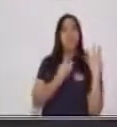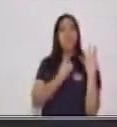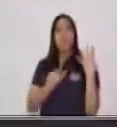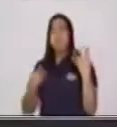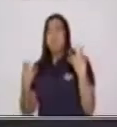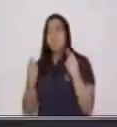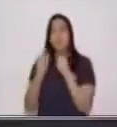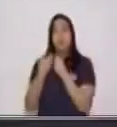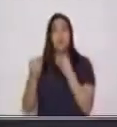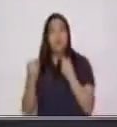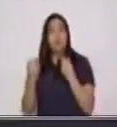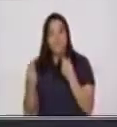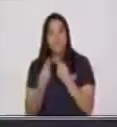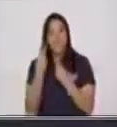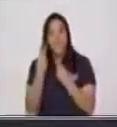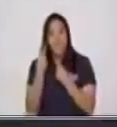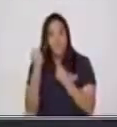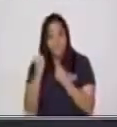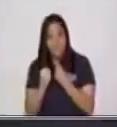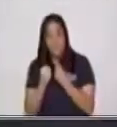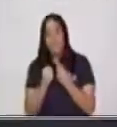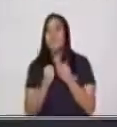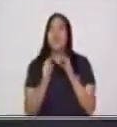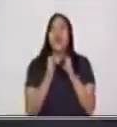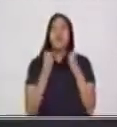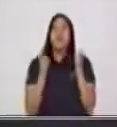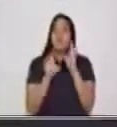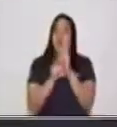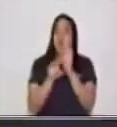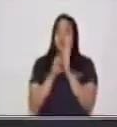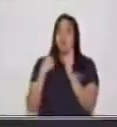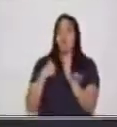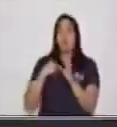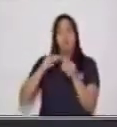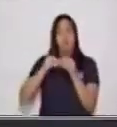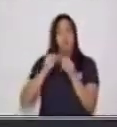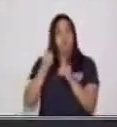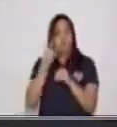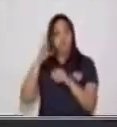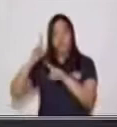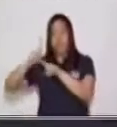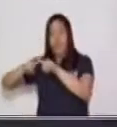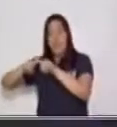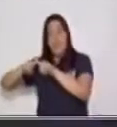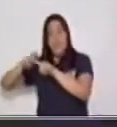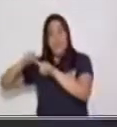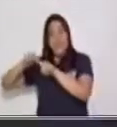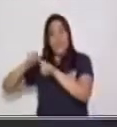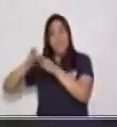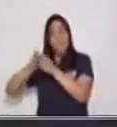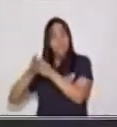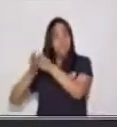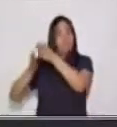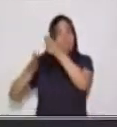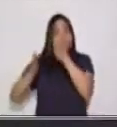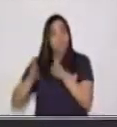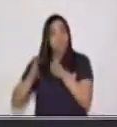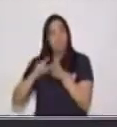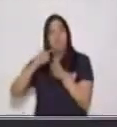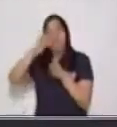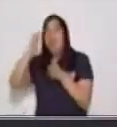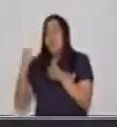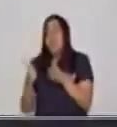2. Así que si mi primer número par es X, para alcanzar el siguiente número